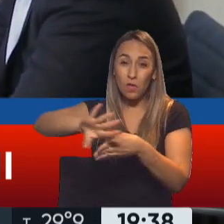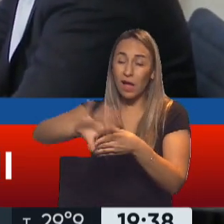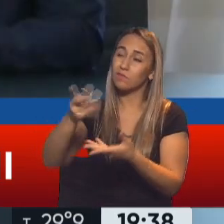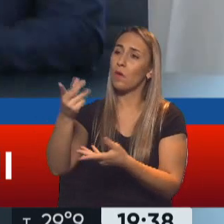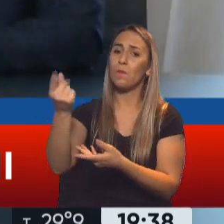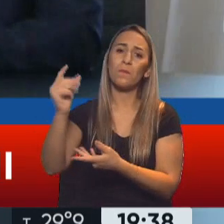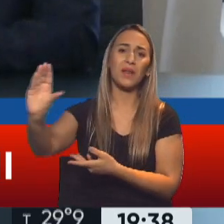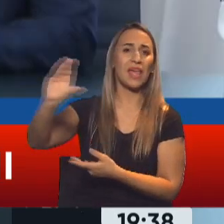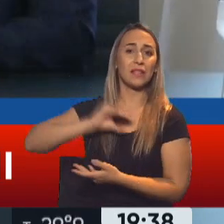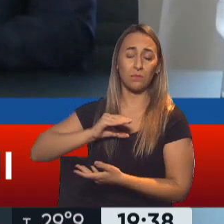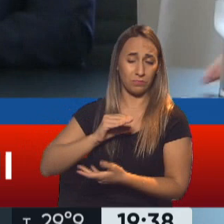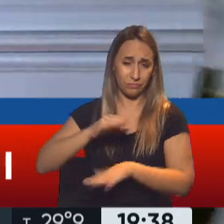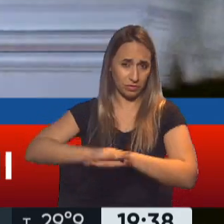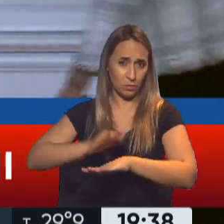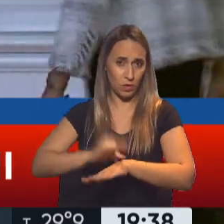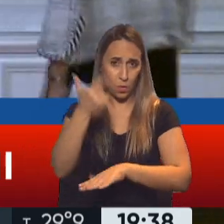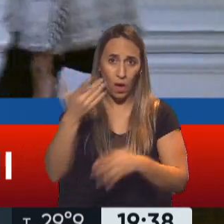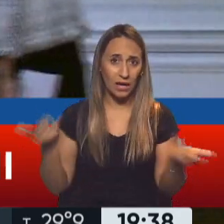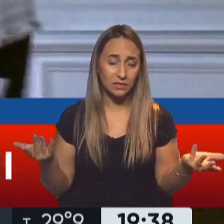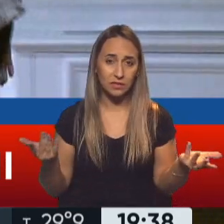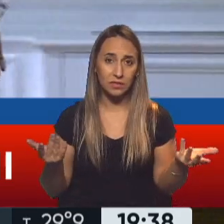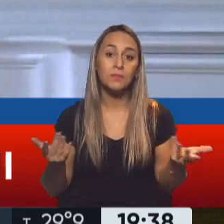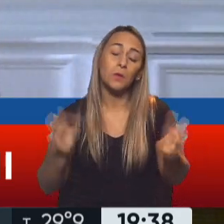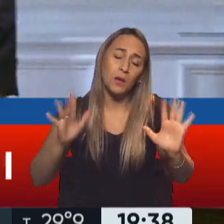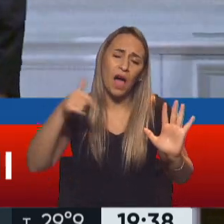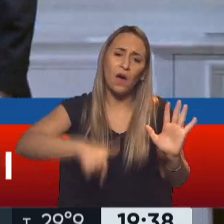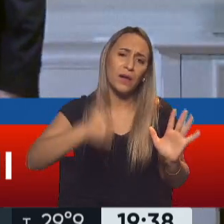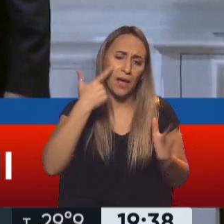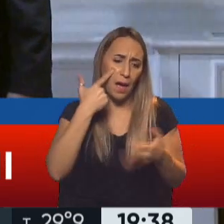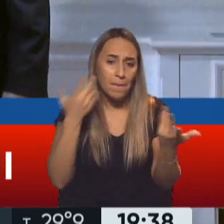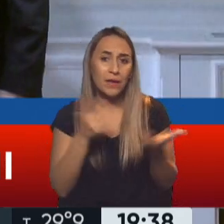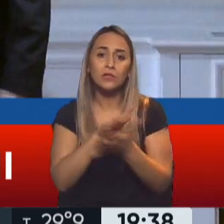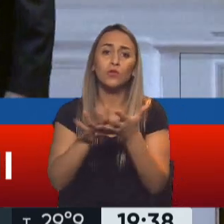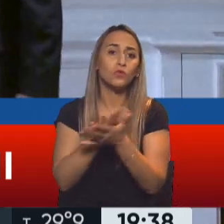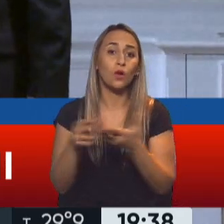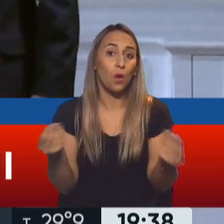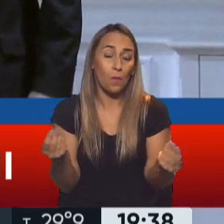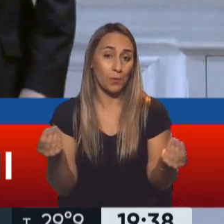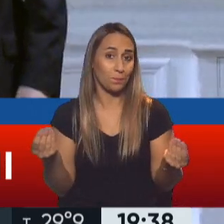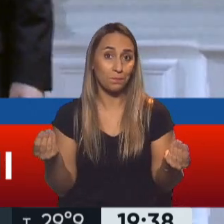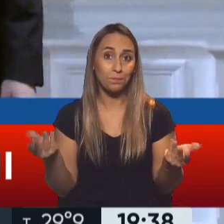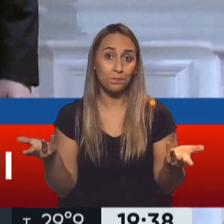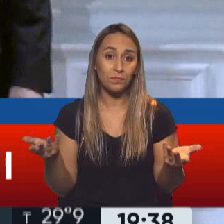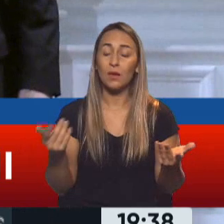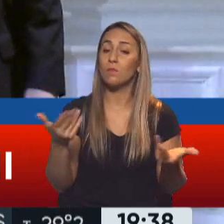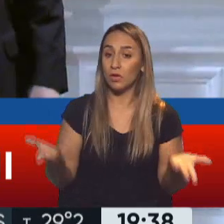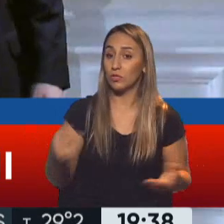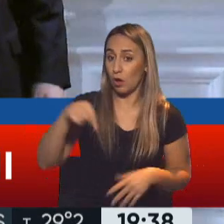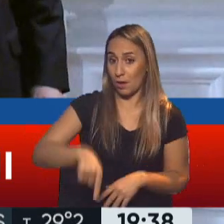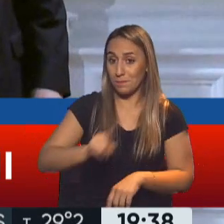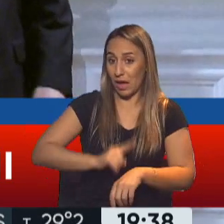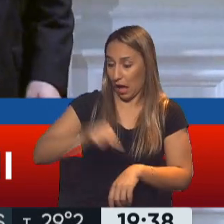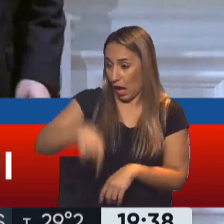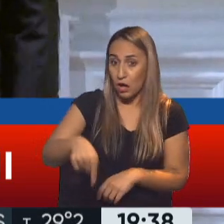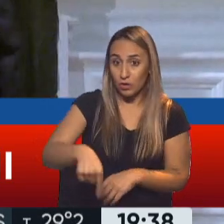irresponsable, por llamarlo de alguna manera, pero bueno, hay que ver de qué manera se la puede solucionar. Así que en este sentido, hoy en este mismo momento